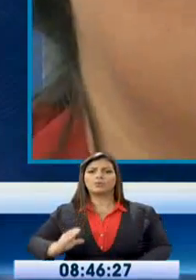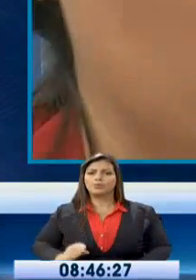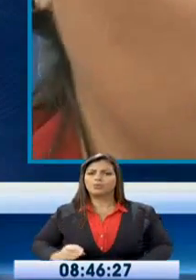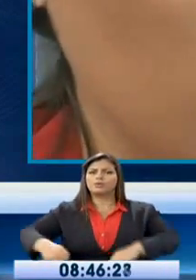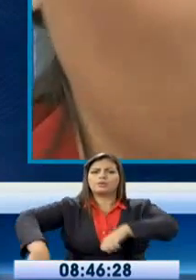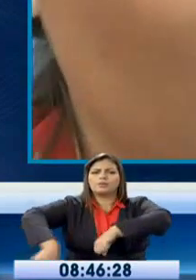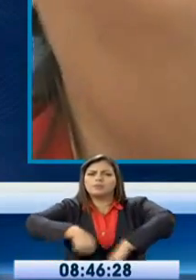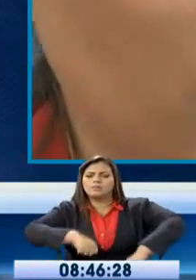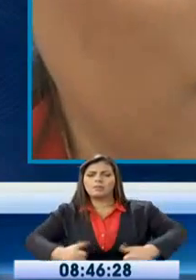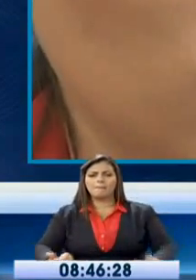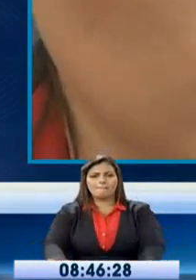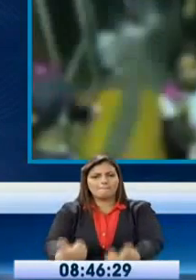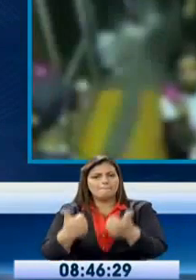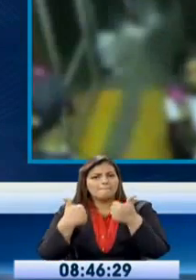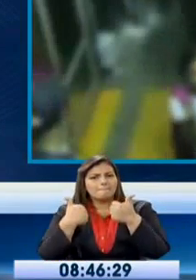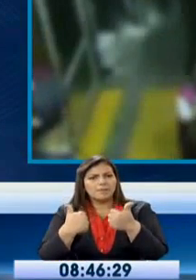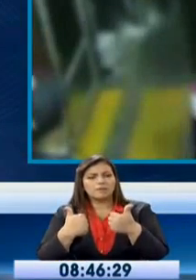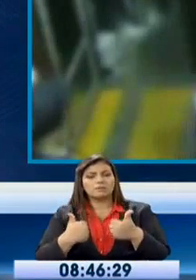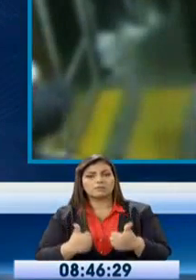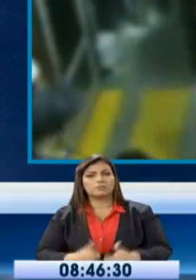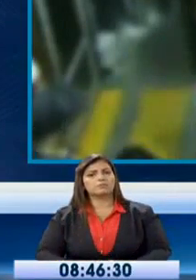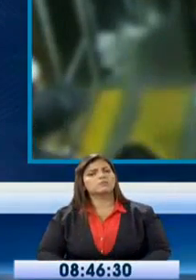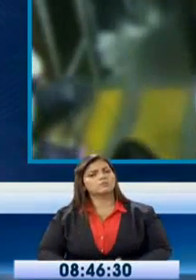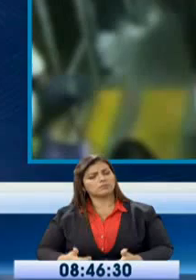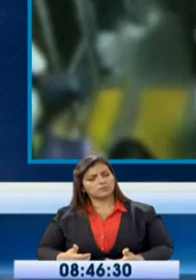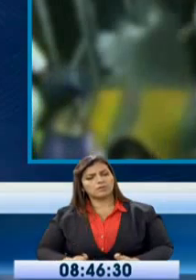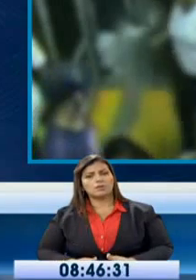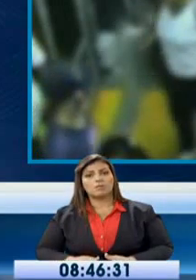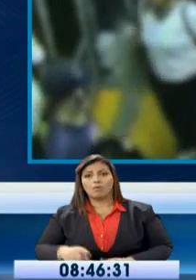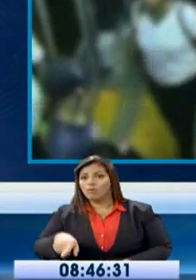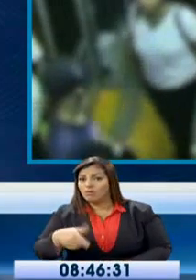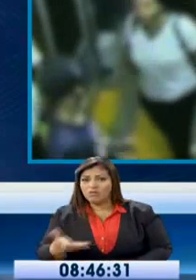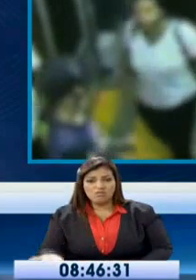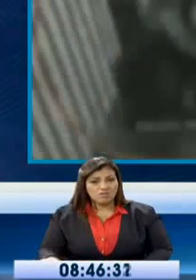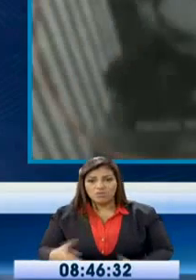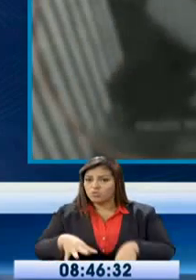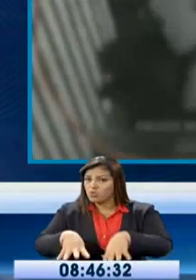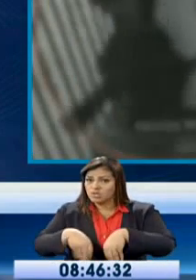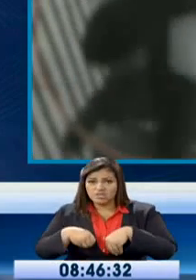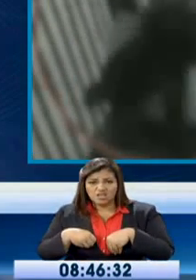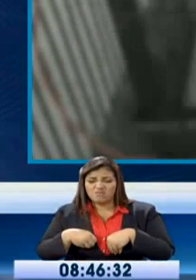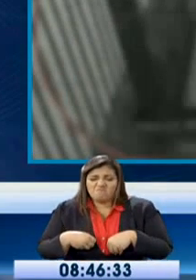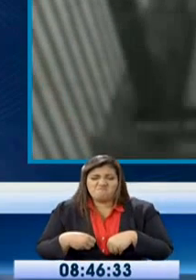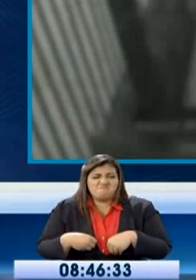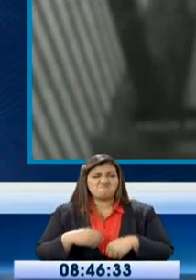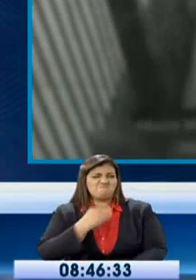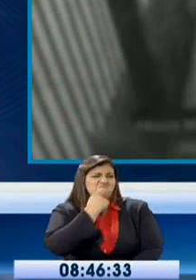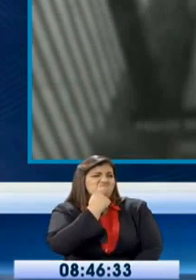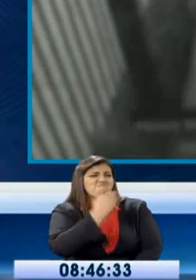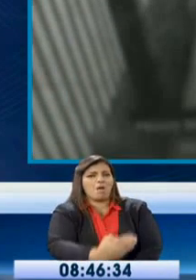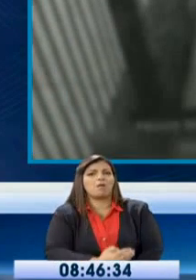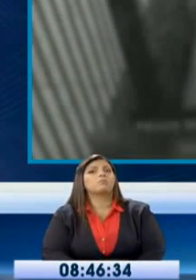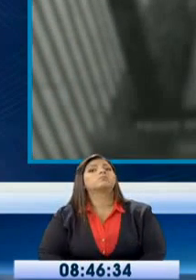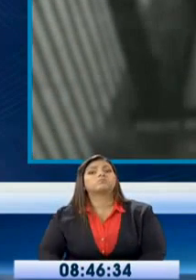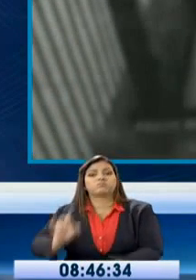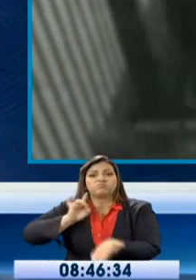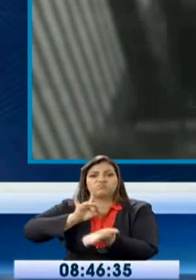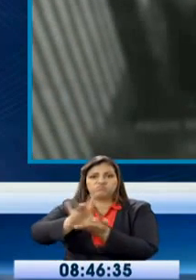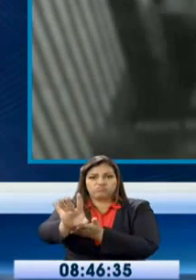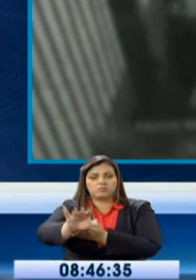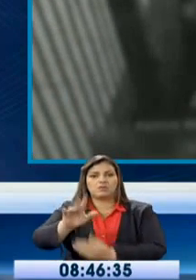estaciones de la Metrovía, podrían ser suspendidos 30 días, lo dice la autoridad. Y si son